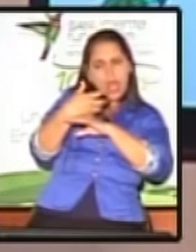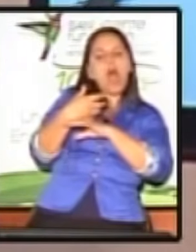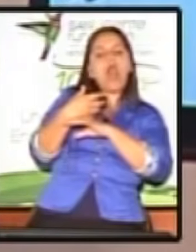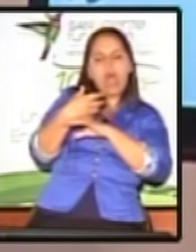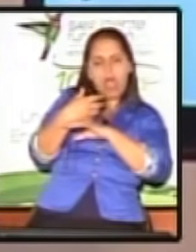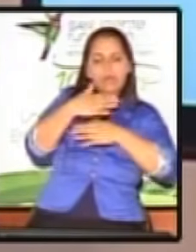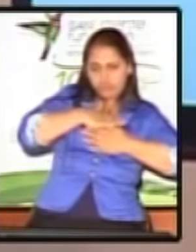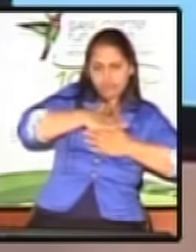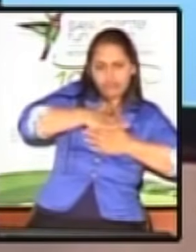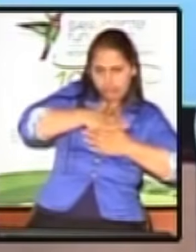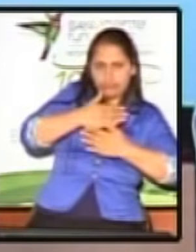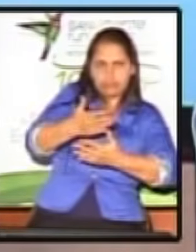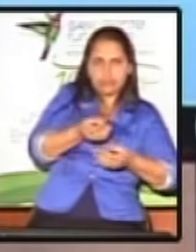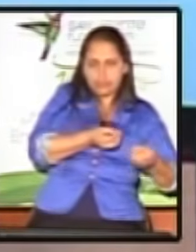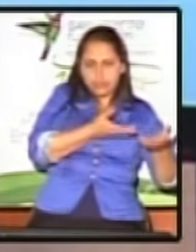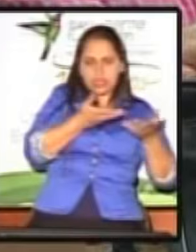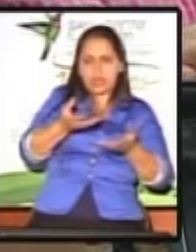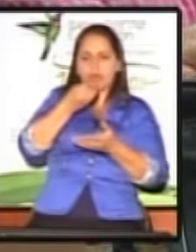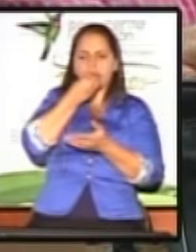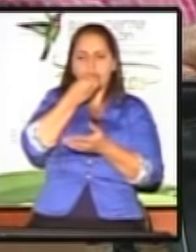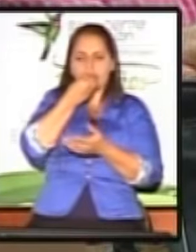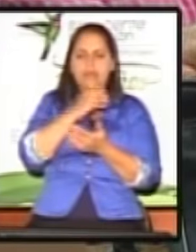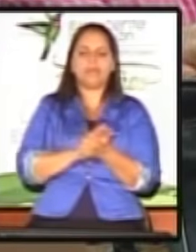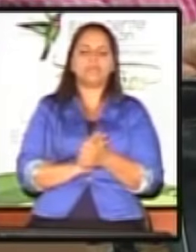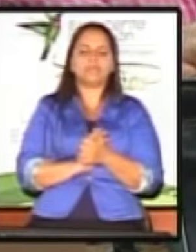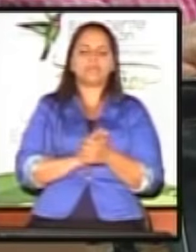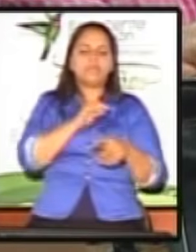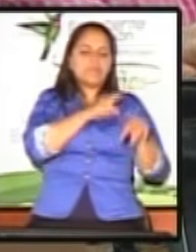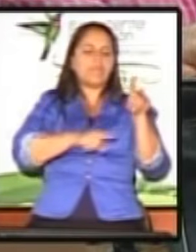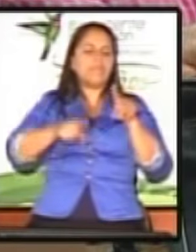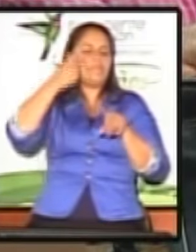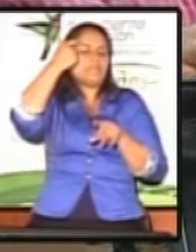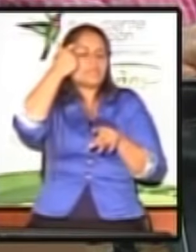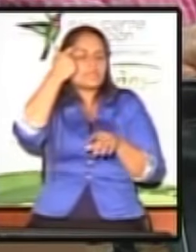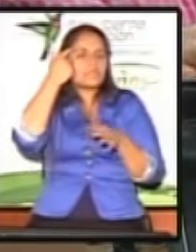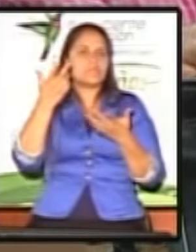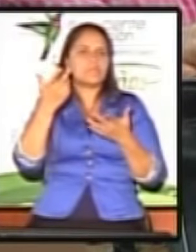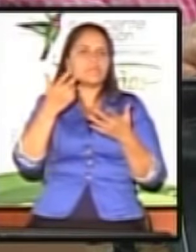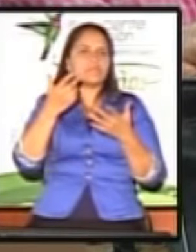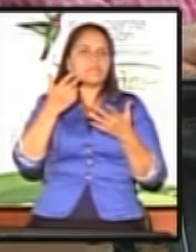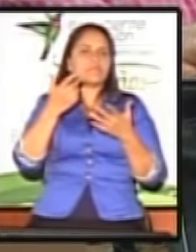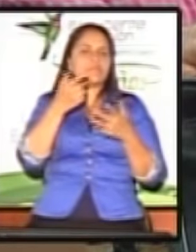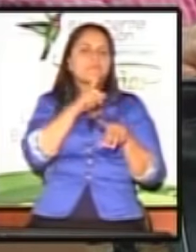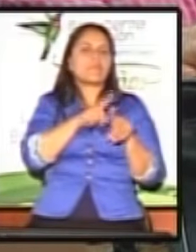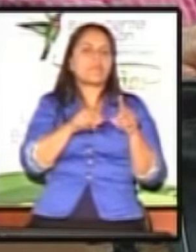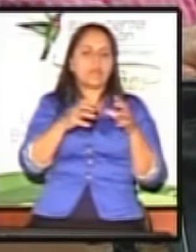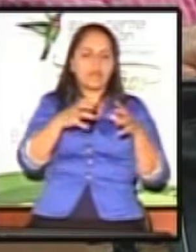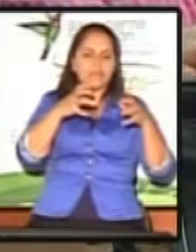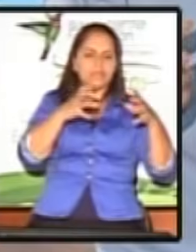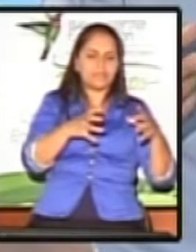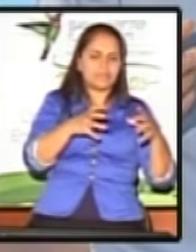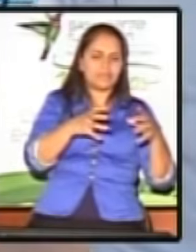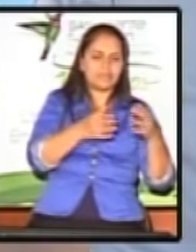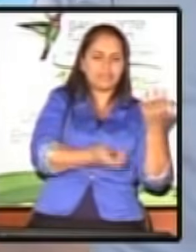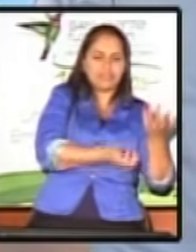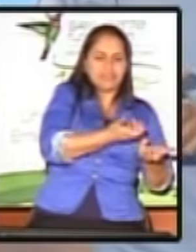sentido de medicamentos convertidos en alimentos, tales como milagrosas porciones y